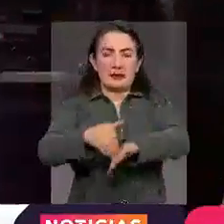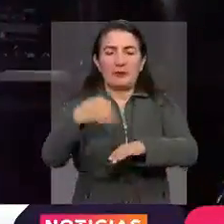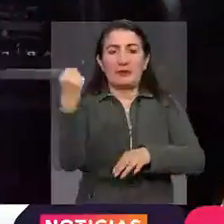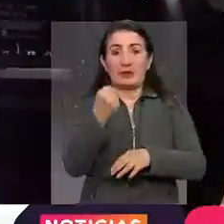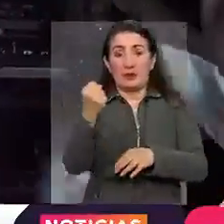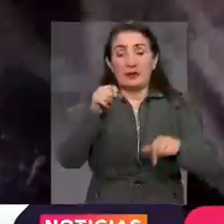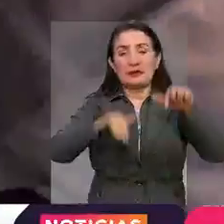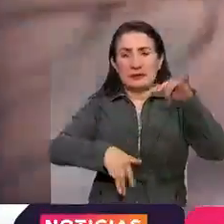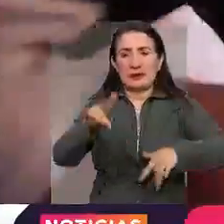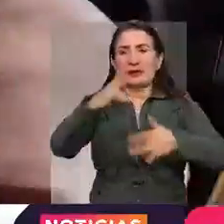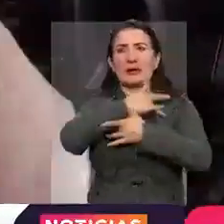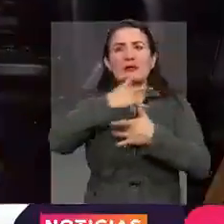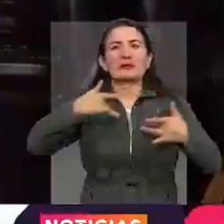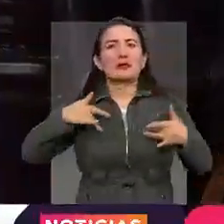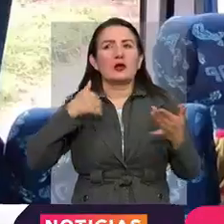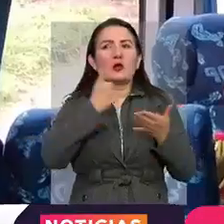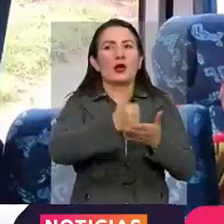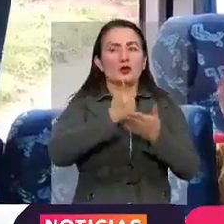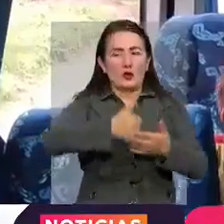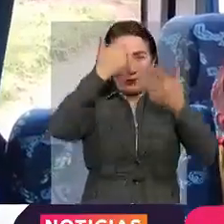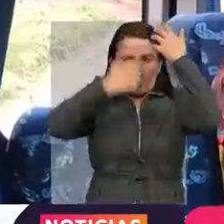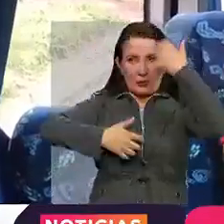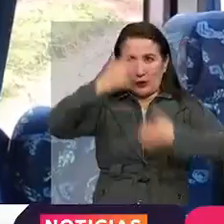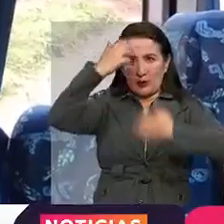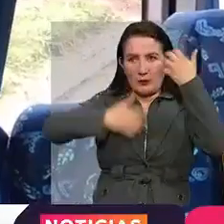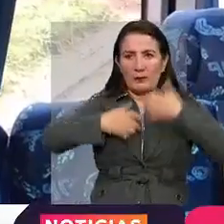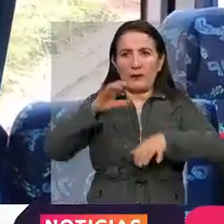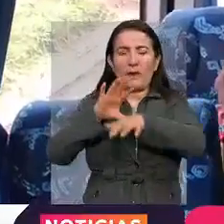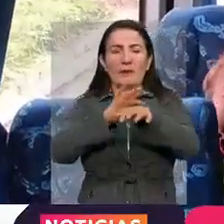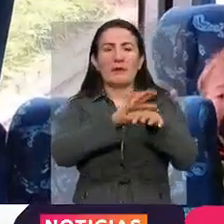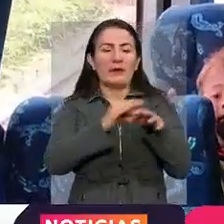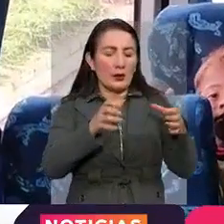la Secretaría de Salud realizó valoración médica